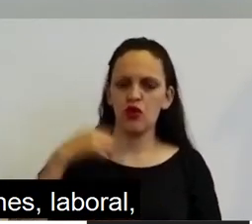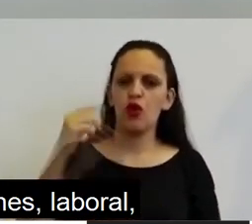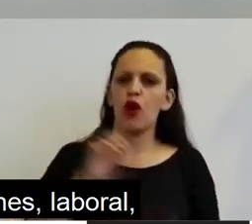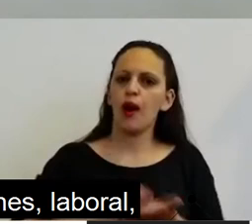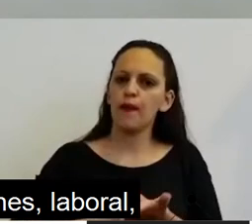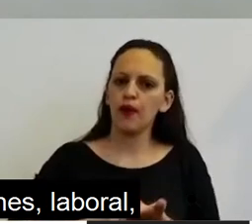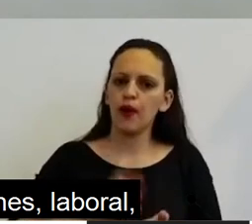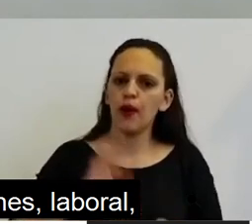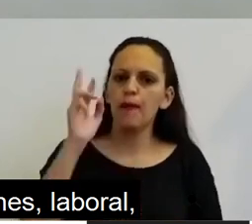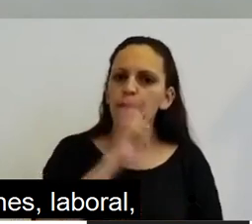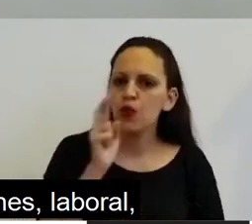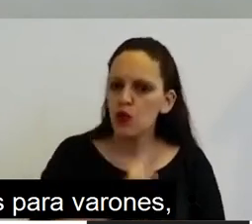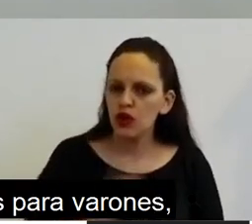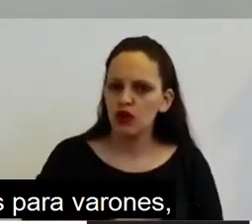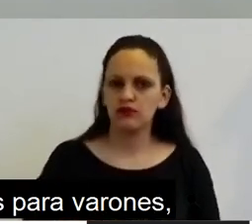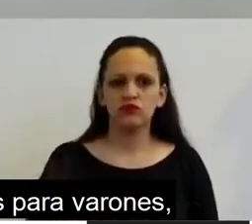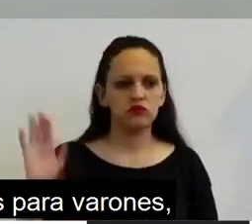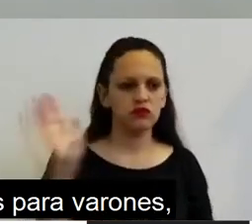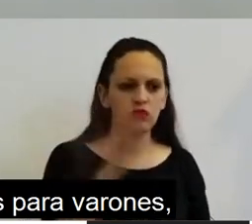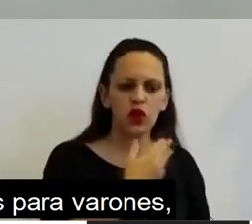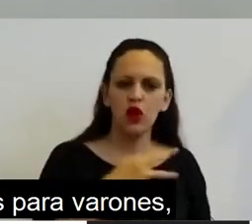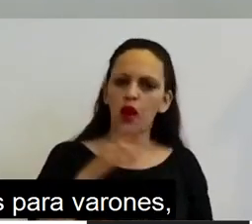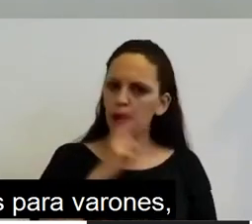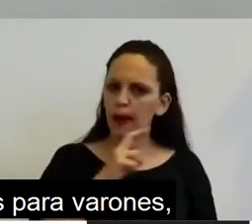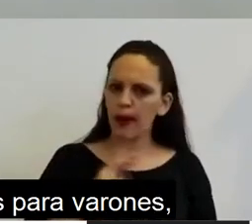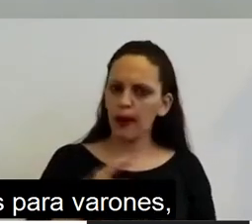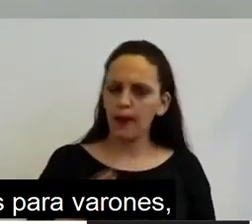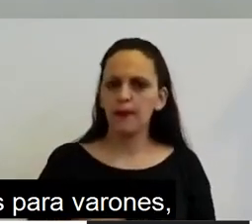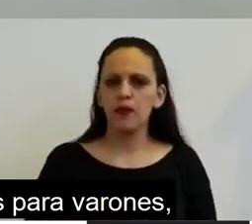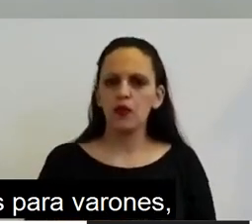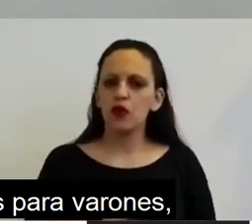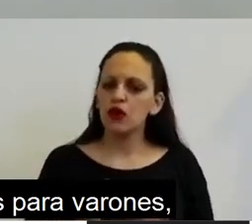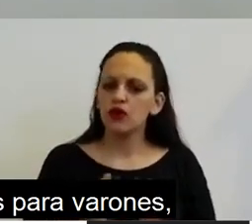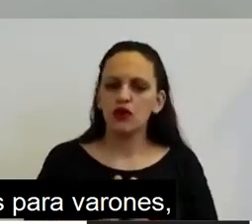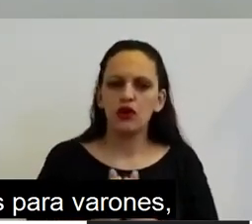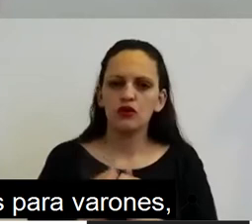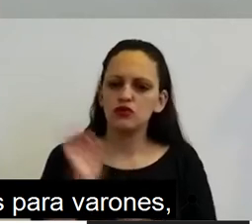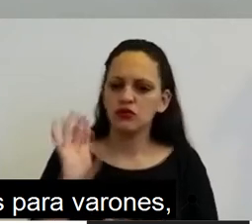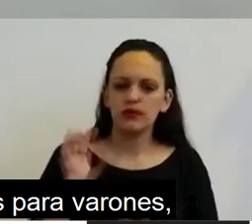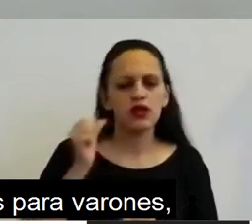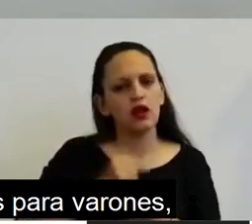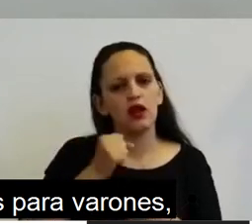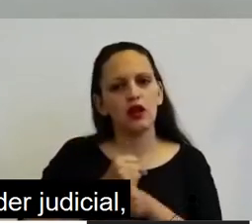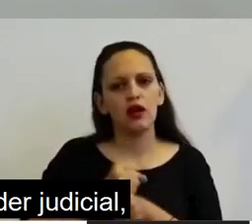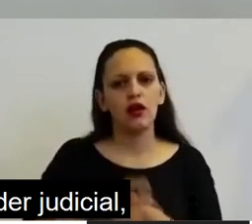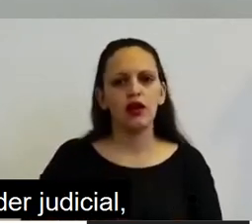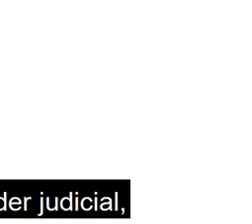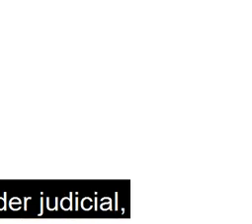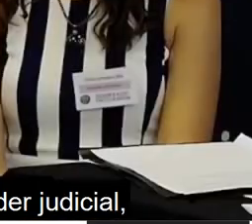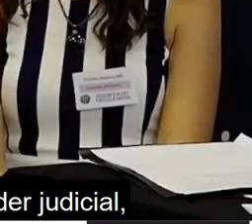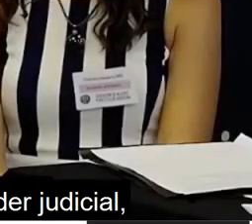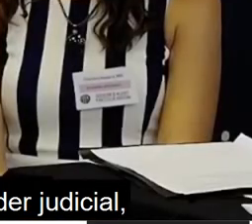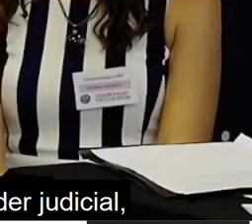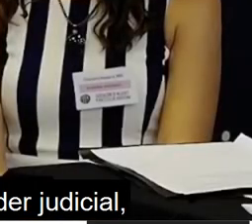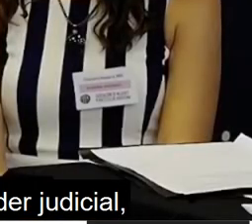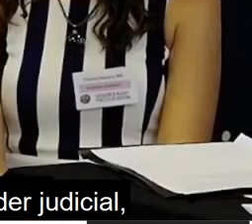familia, sucesiones, laboral, pero nunca ir a la cárcel, nunca hacer derecho penal. Ese mundo es para varones. Y así nos forman